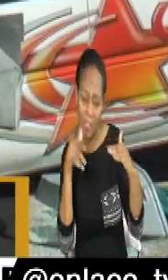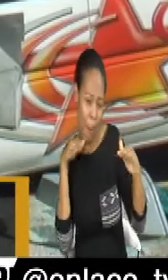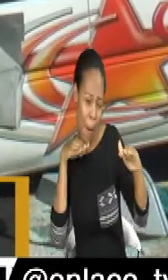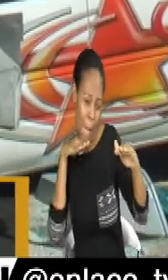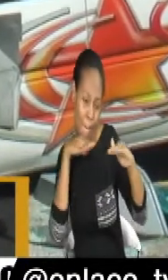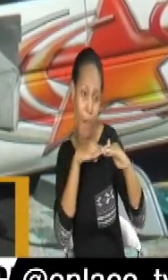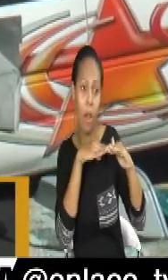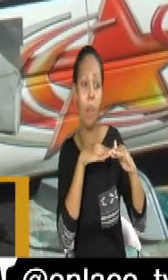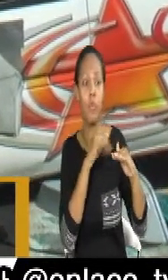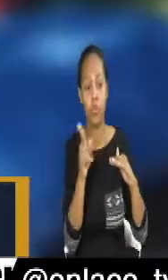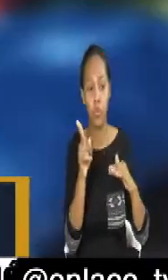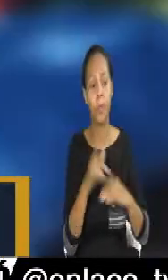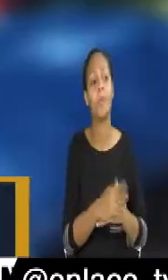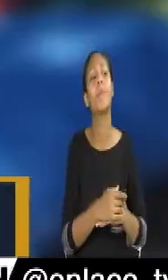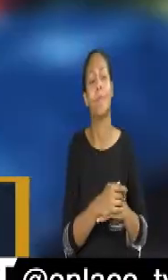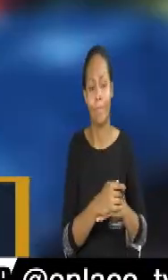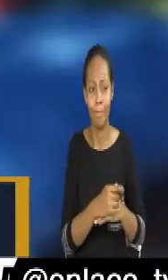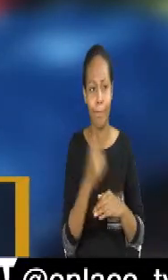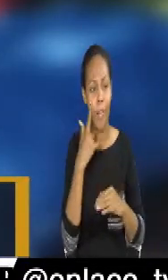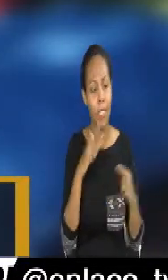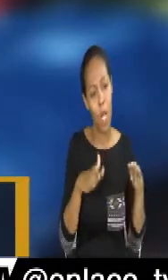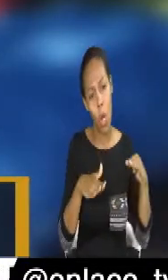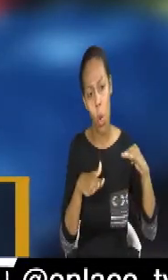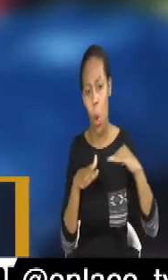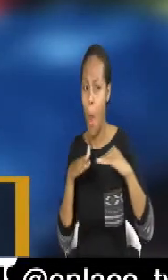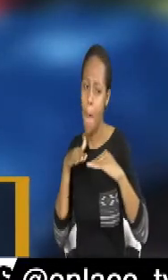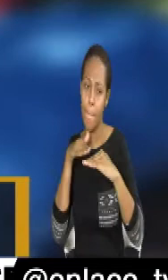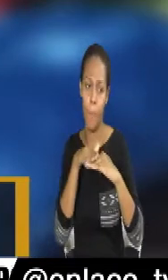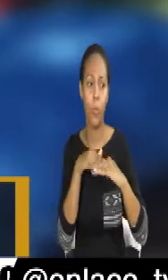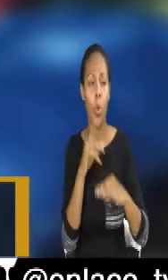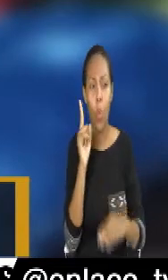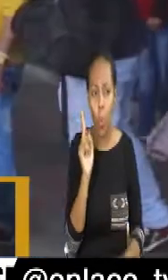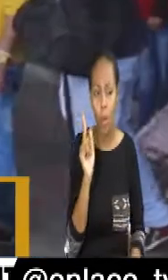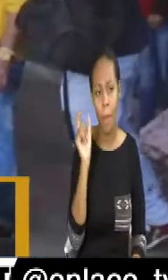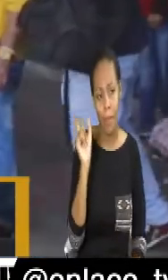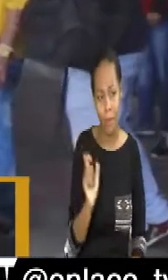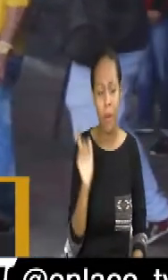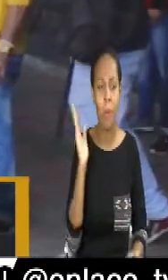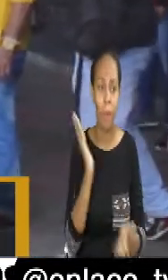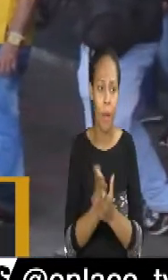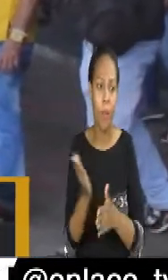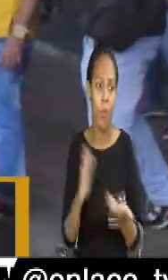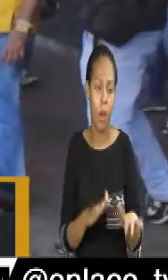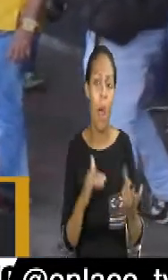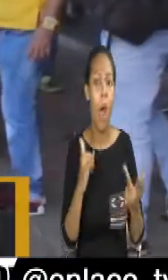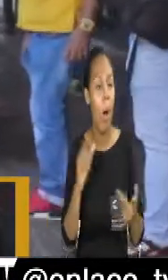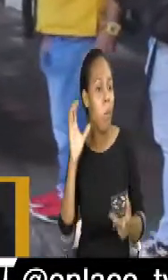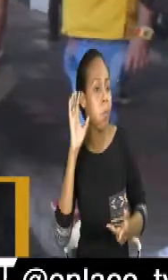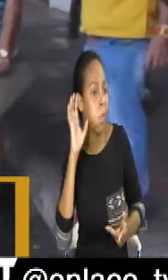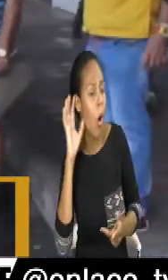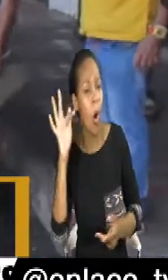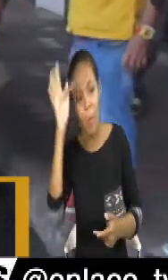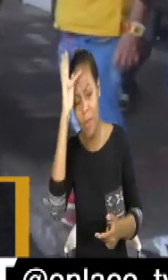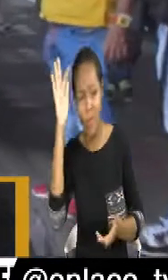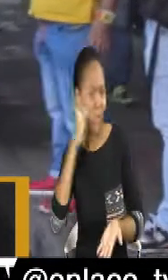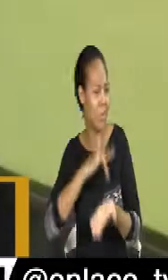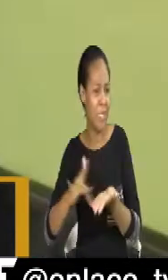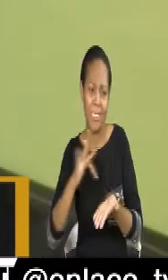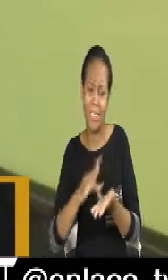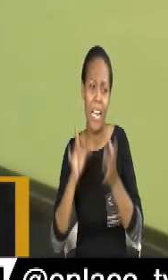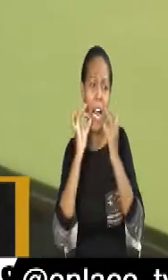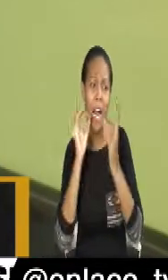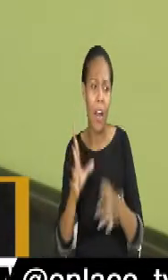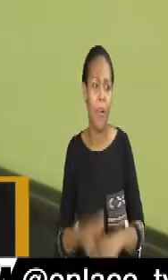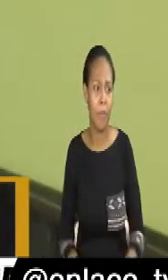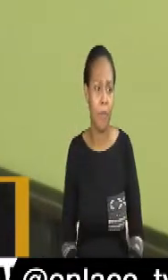SBF583, que al parecer invadió el carril. En el hecho, uno de ellos murió, el otro se encuentra en estado crítico en la clínica Magdalena. En el bus iba